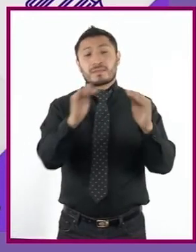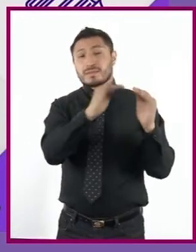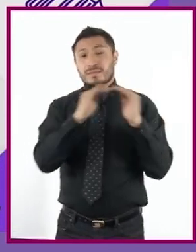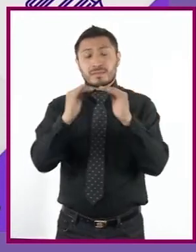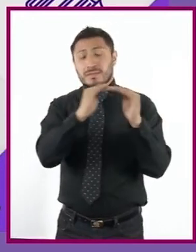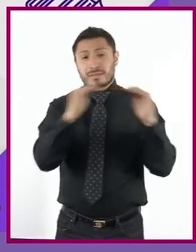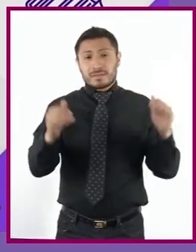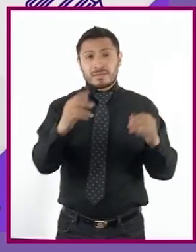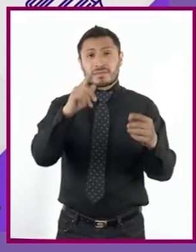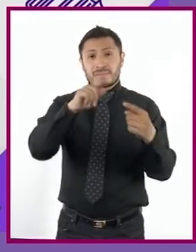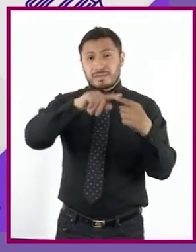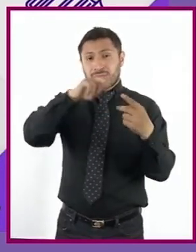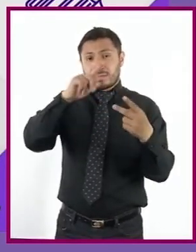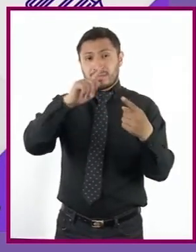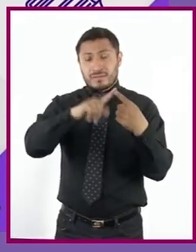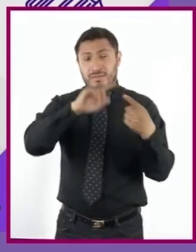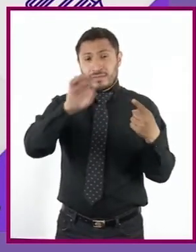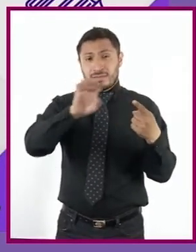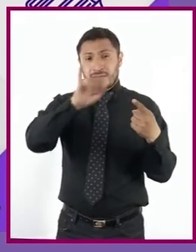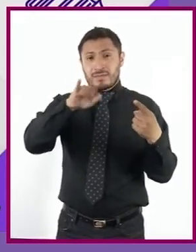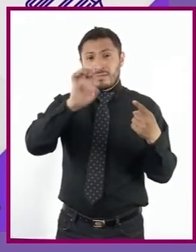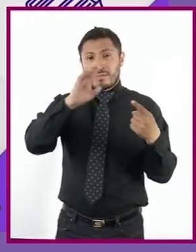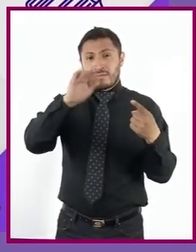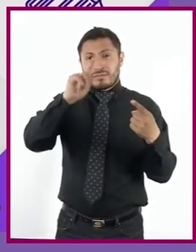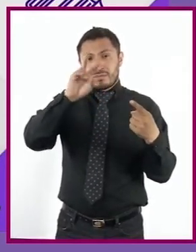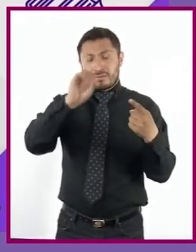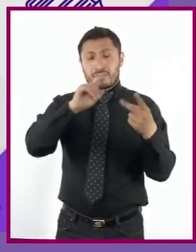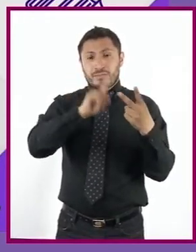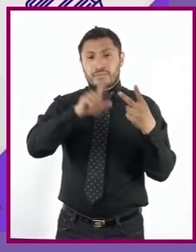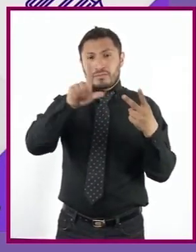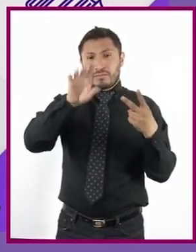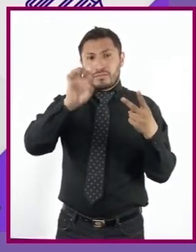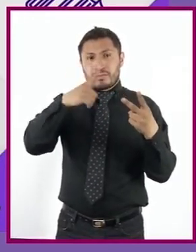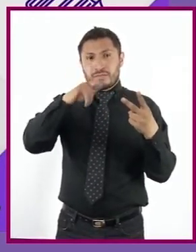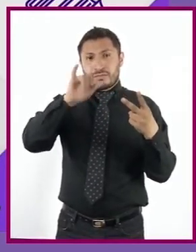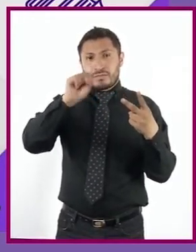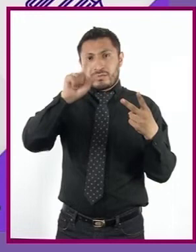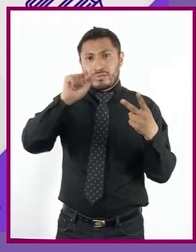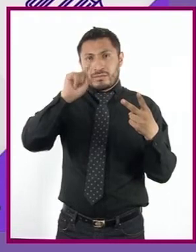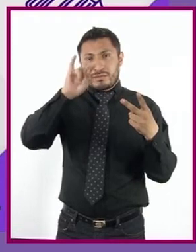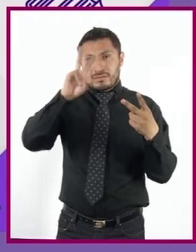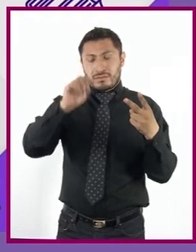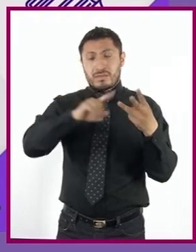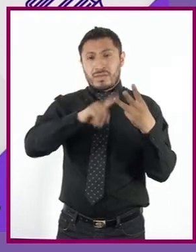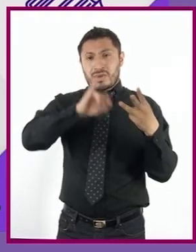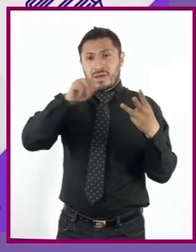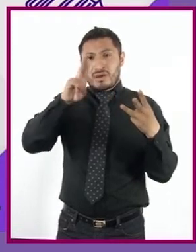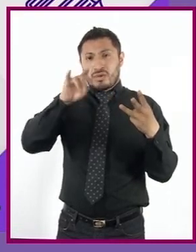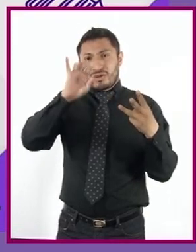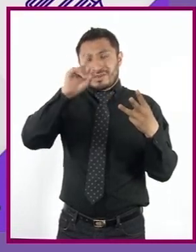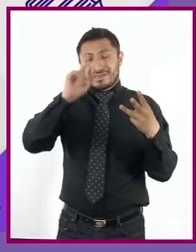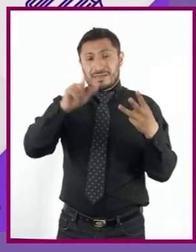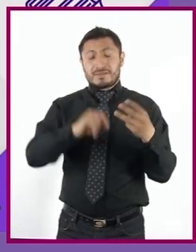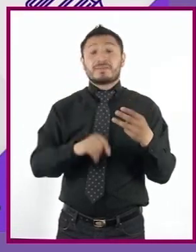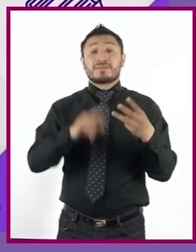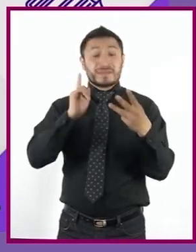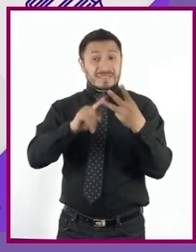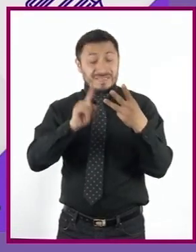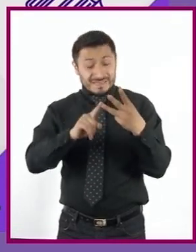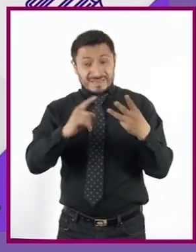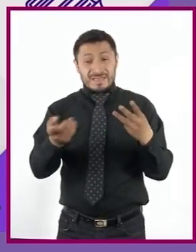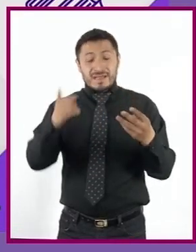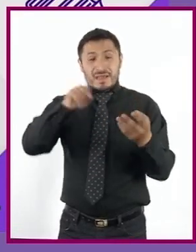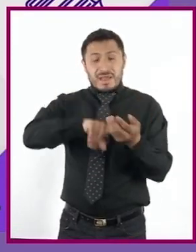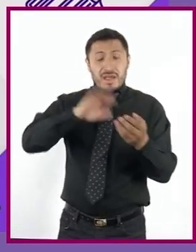tres poderes, que son ejecutivo, legislativo y judicial. El Poder Judicial de la